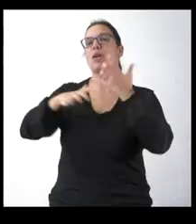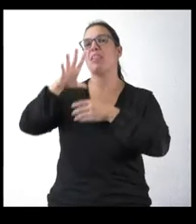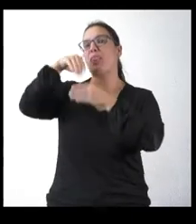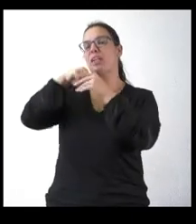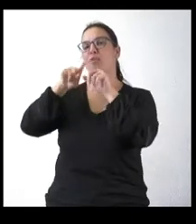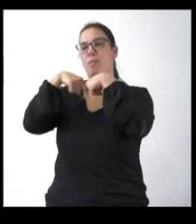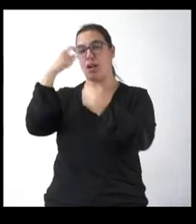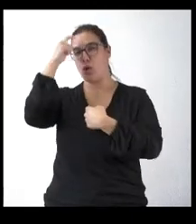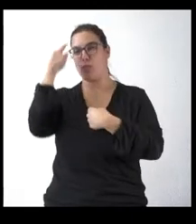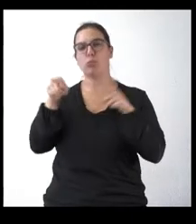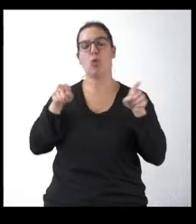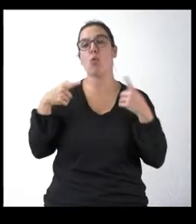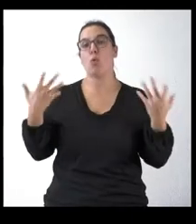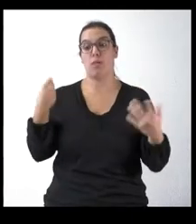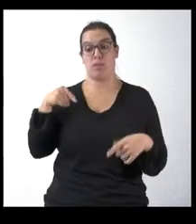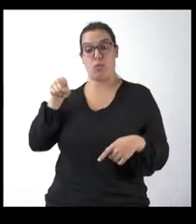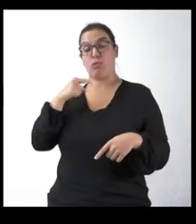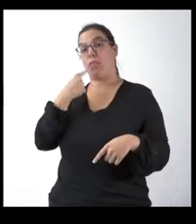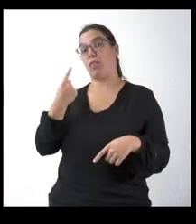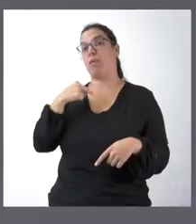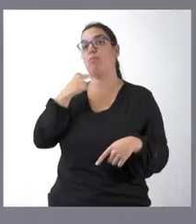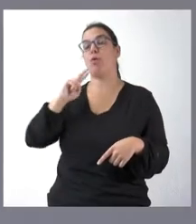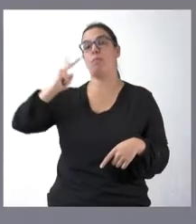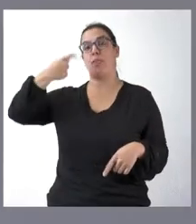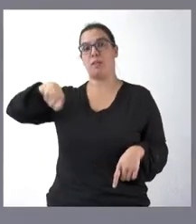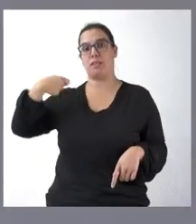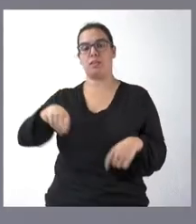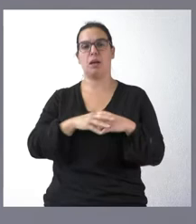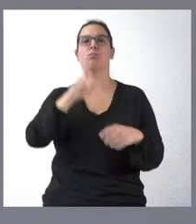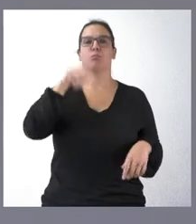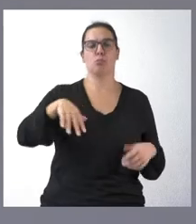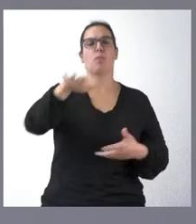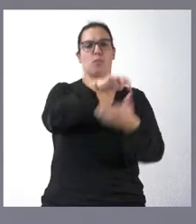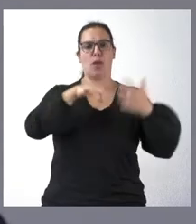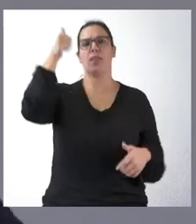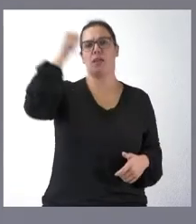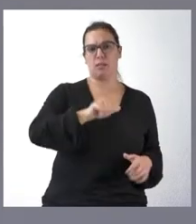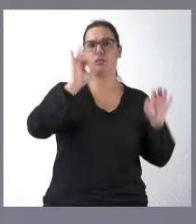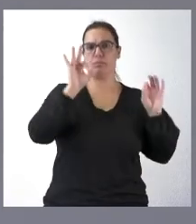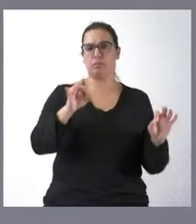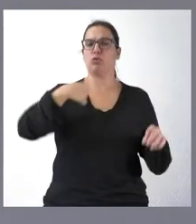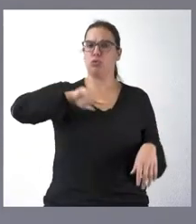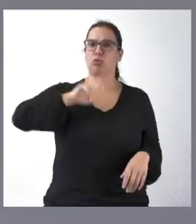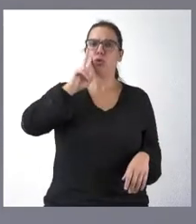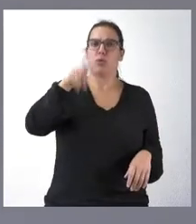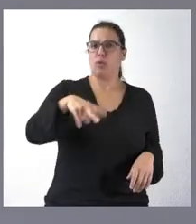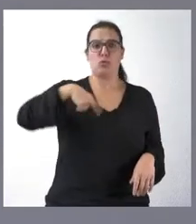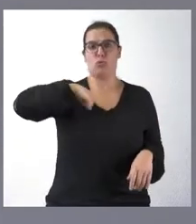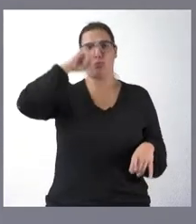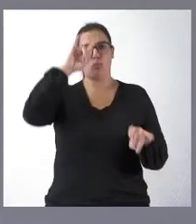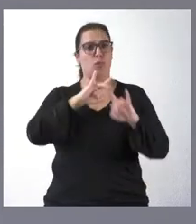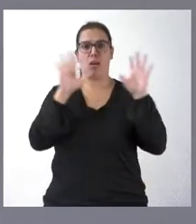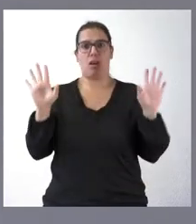violencia intrafamiliar como habla el vicepresidente es un caso de violencia de género y así lo hemos reconocido nosotros lo tenemos muy claro